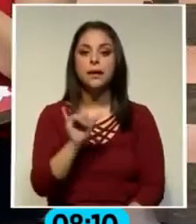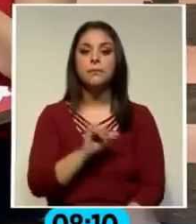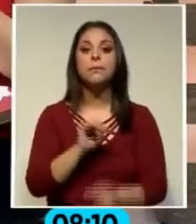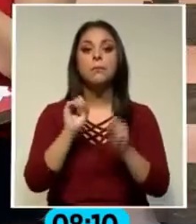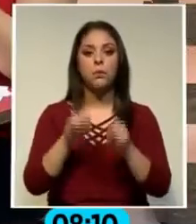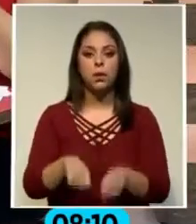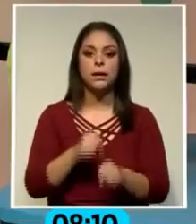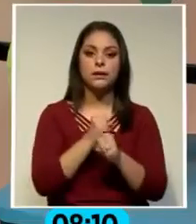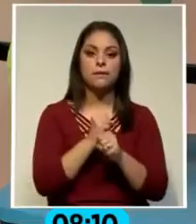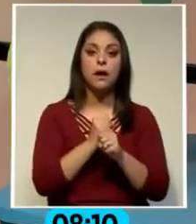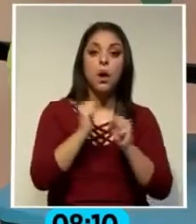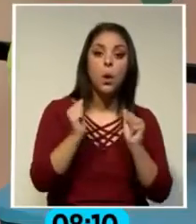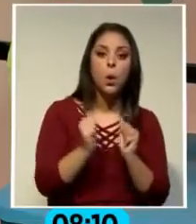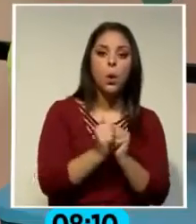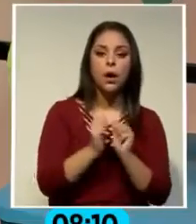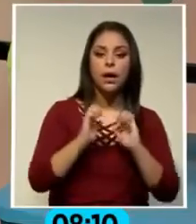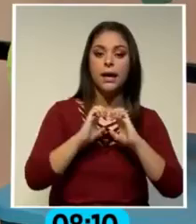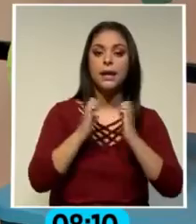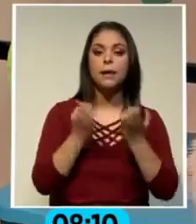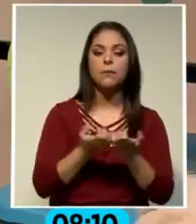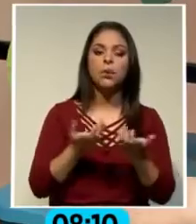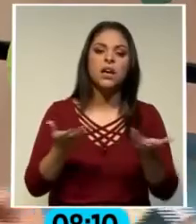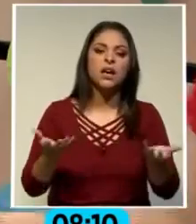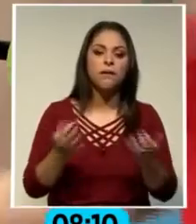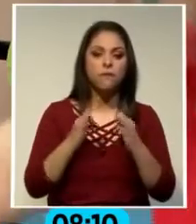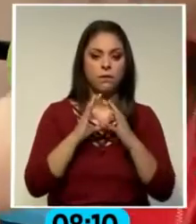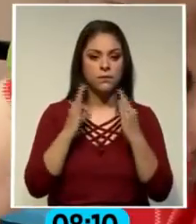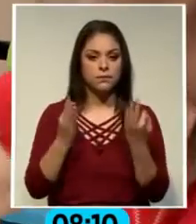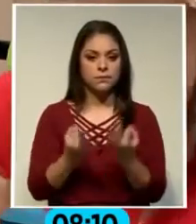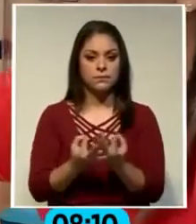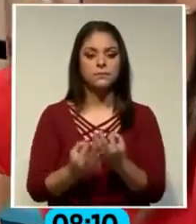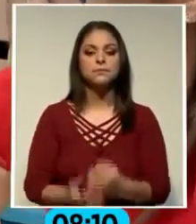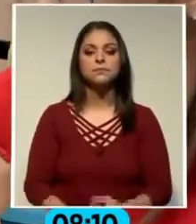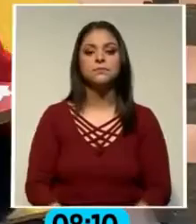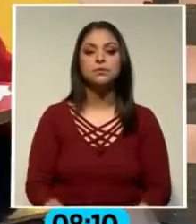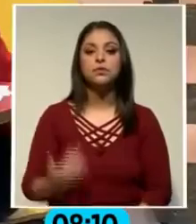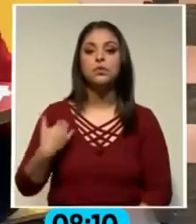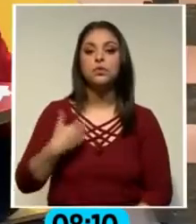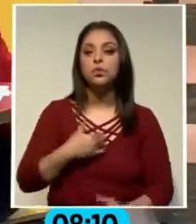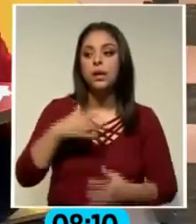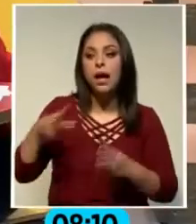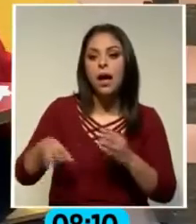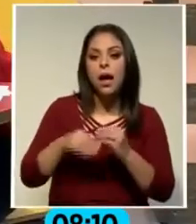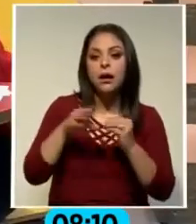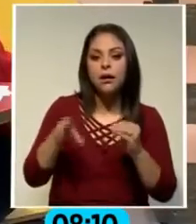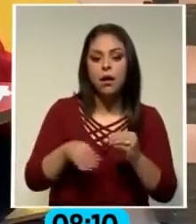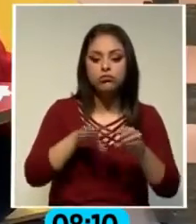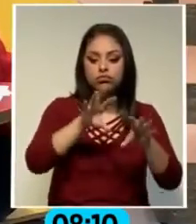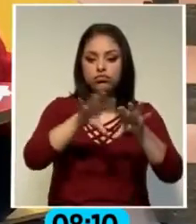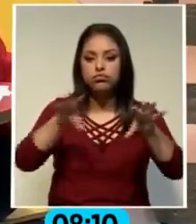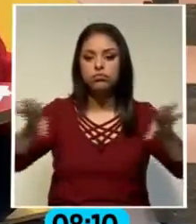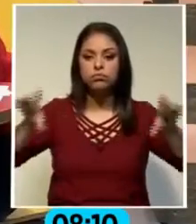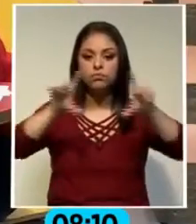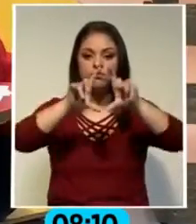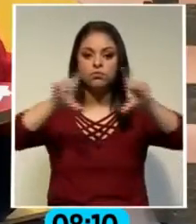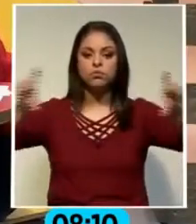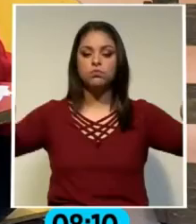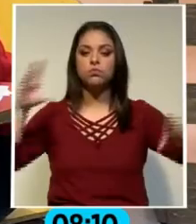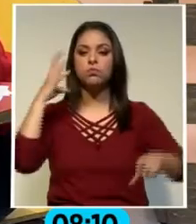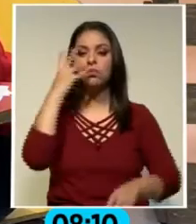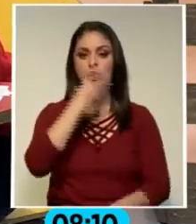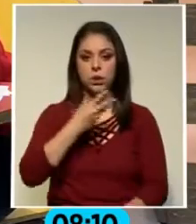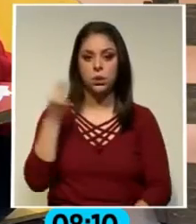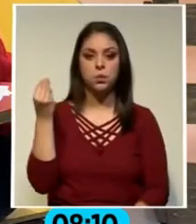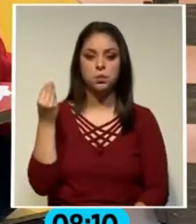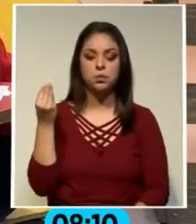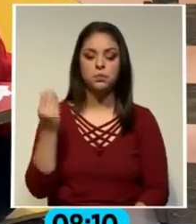equipo familiar, ¿verdad? Exacto, exacto. Ok, entonces le colocamos lo que nos parezca bonito, lo que le nos le colocamos lo que nos parezca empezamos. Bonito. Hay una carita feliz